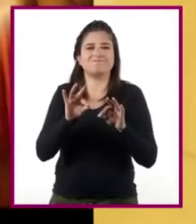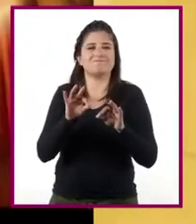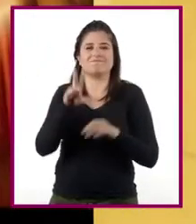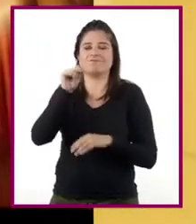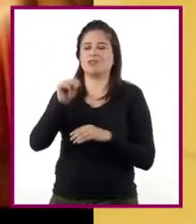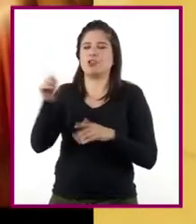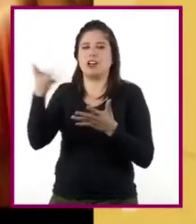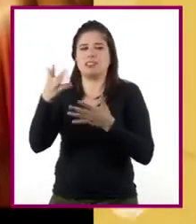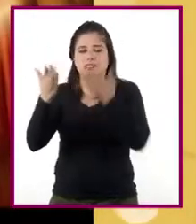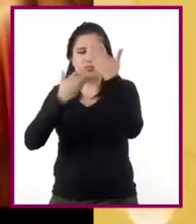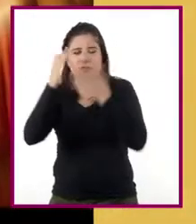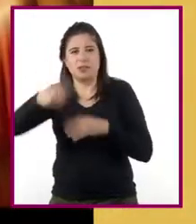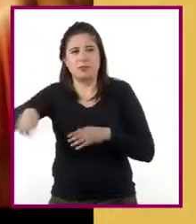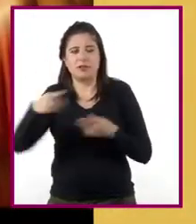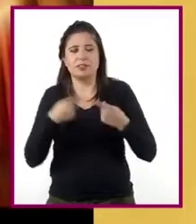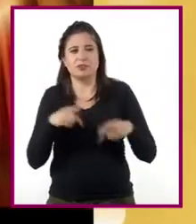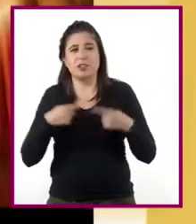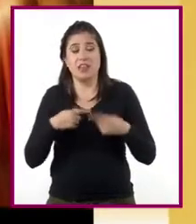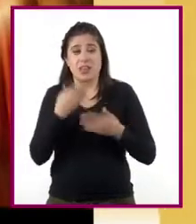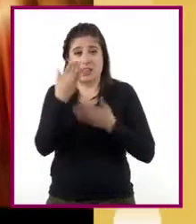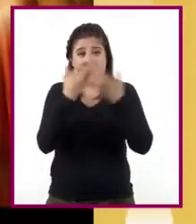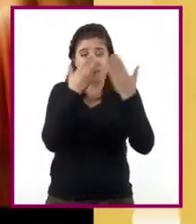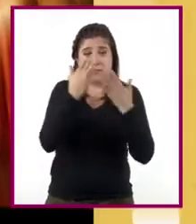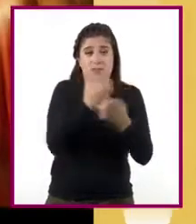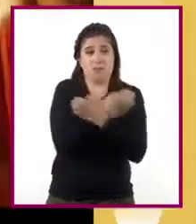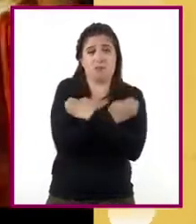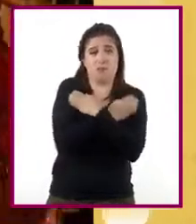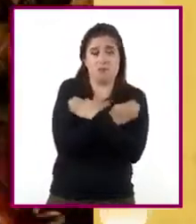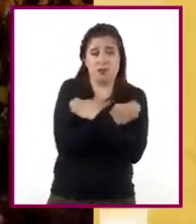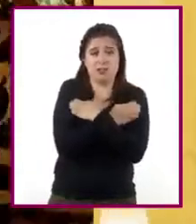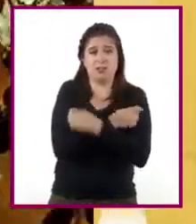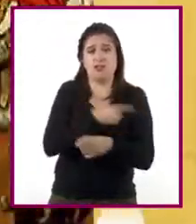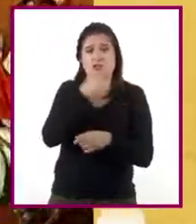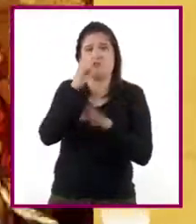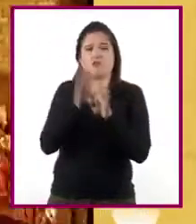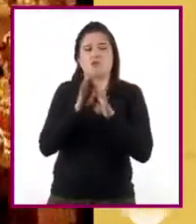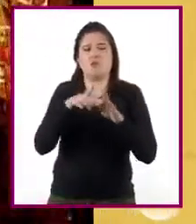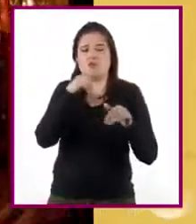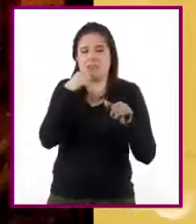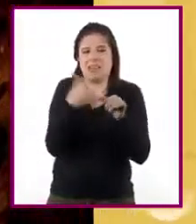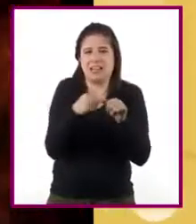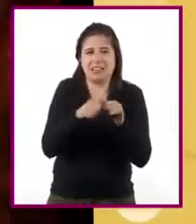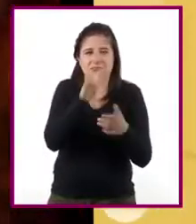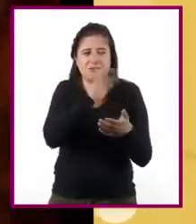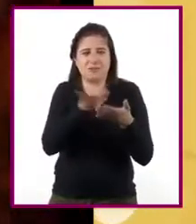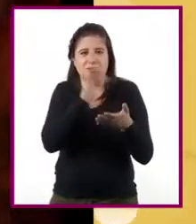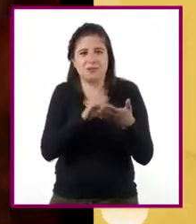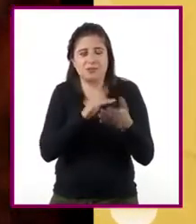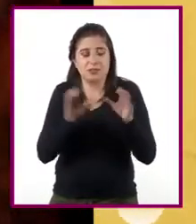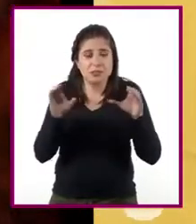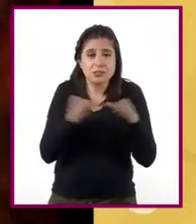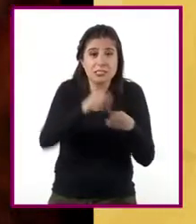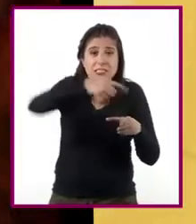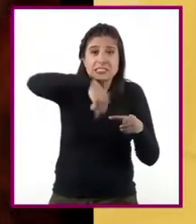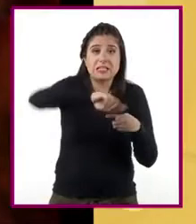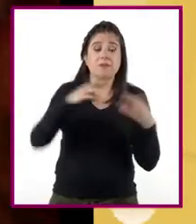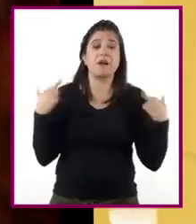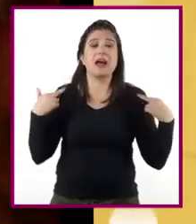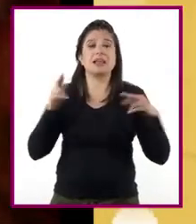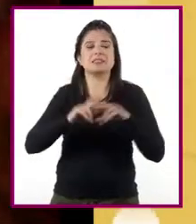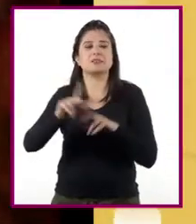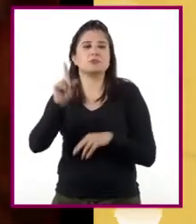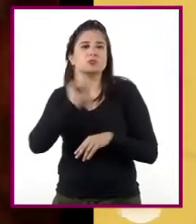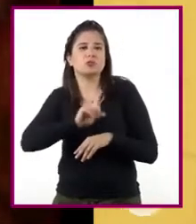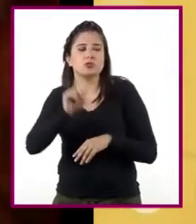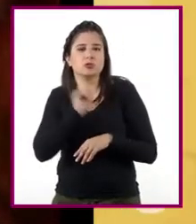de la población. La educación de las primeras letras, como se le denominaba, estaba a cargo de un conjunto de maestras que